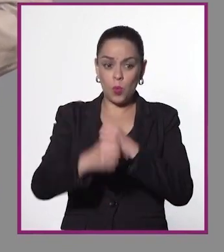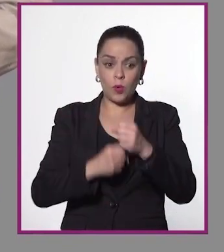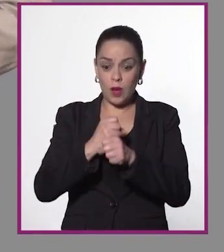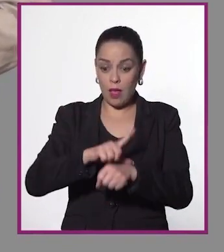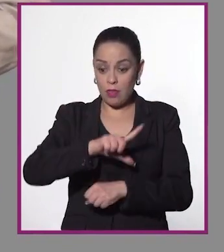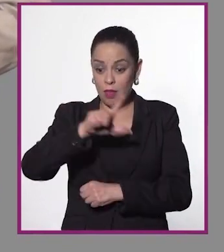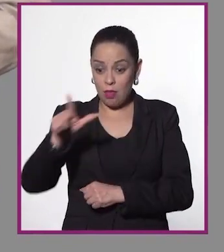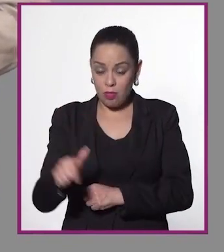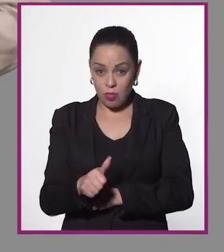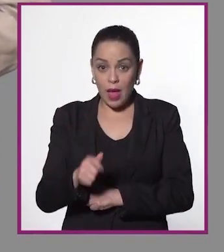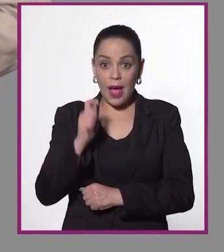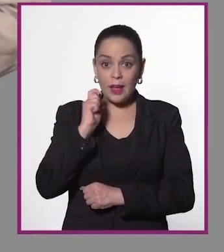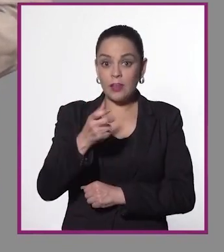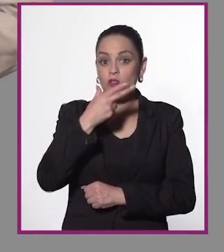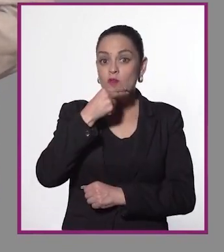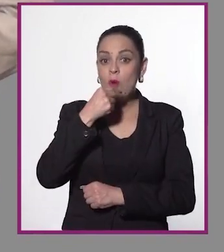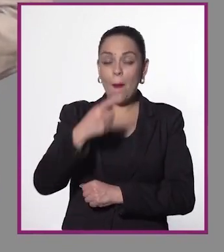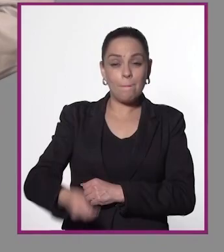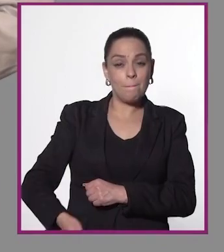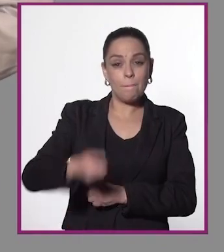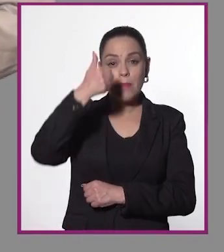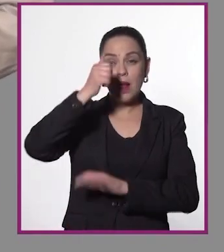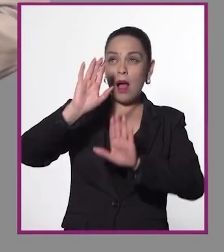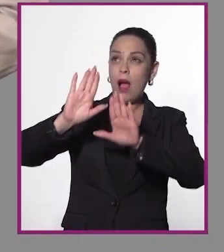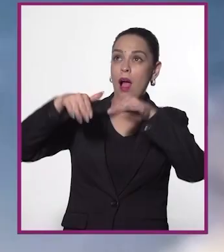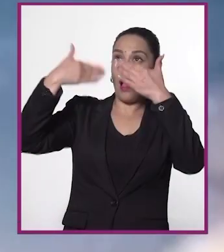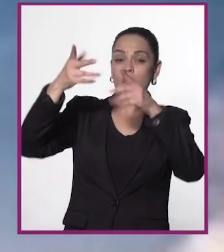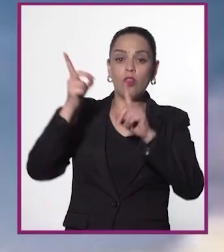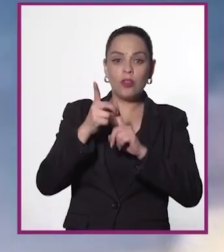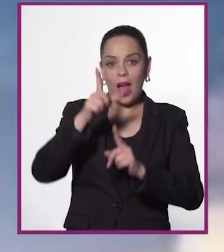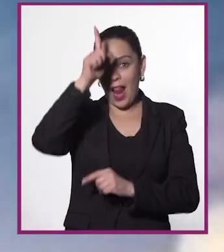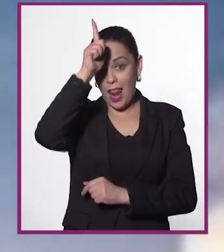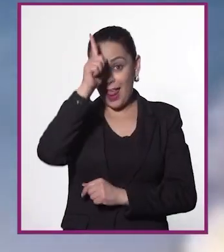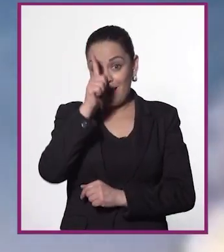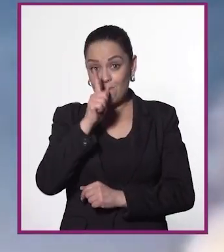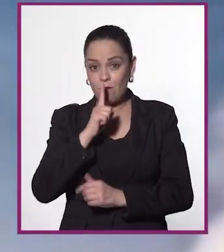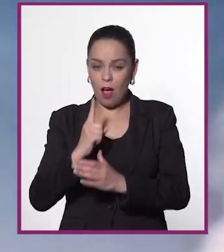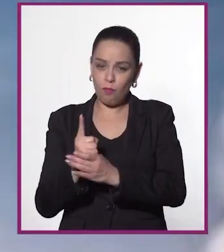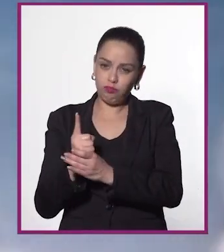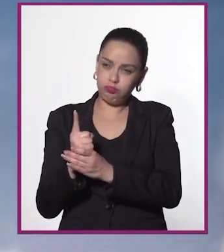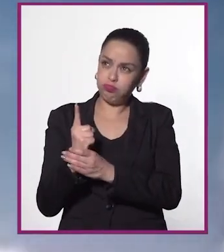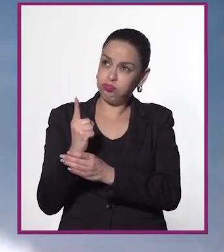después, con el hombre llegando por primera vez a la Luna.